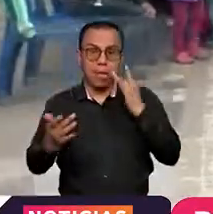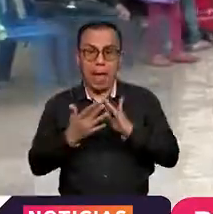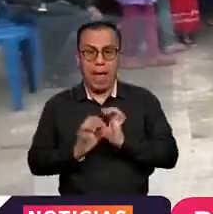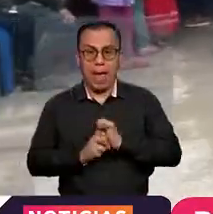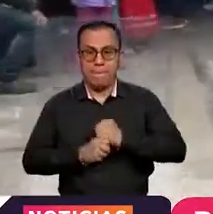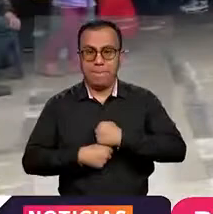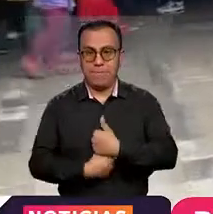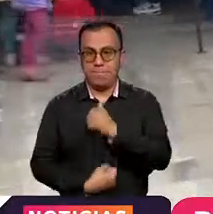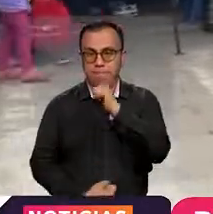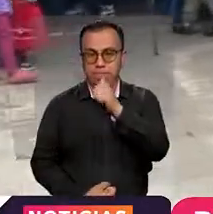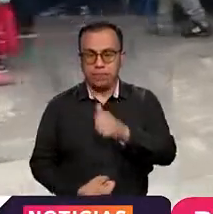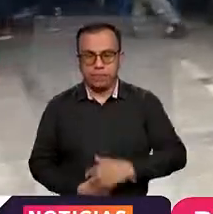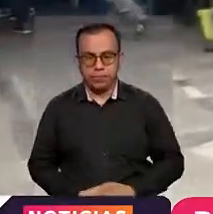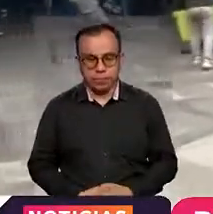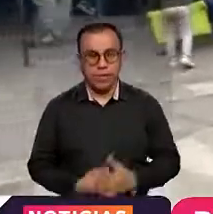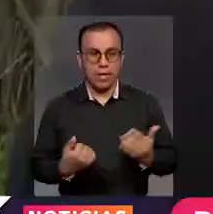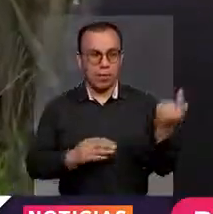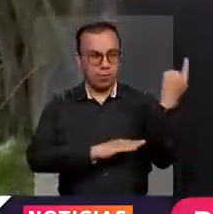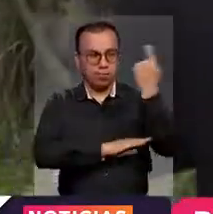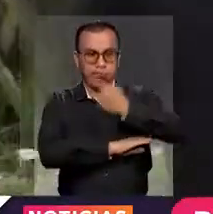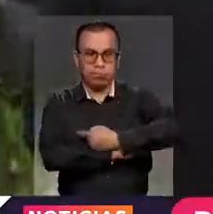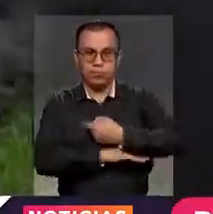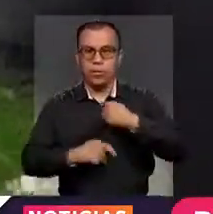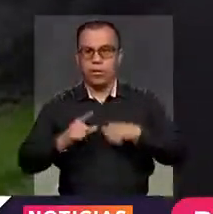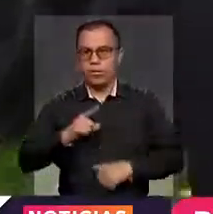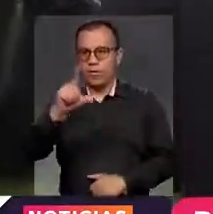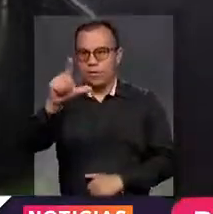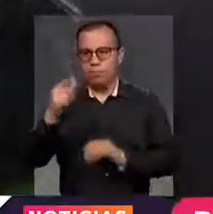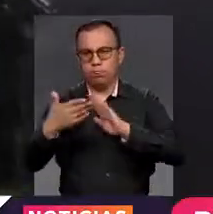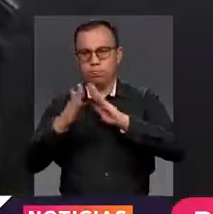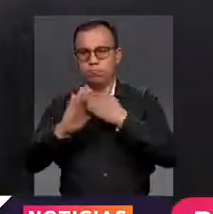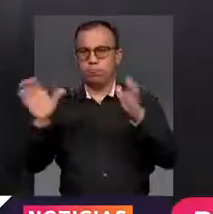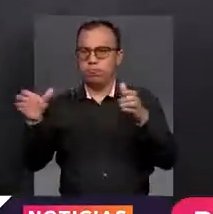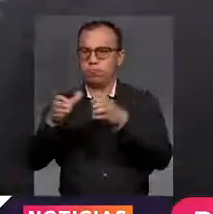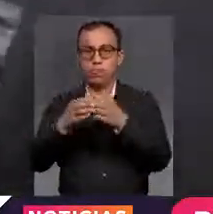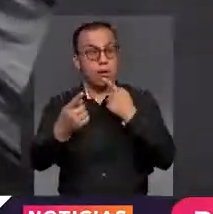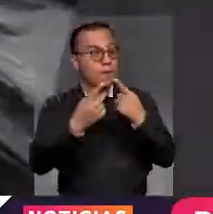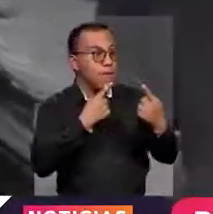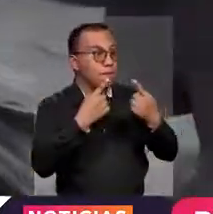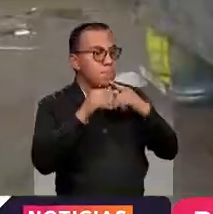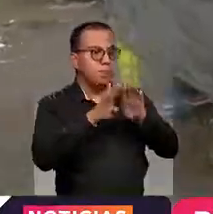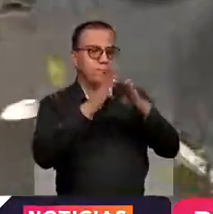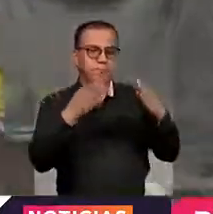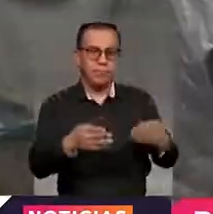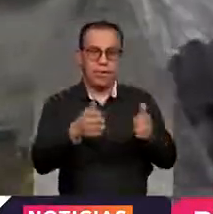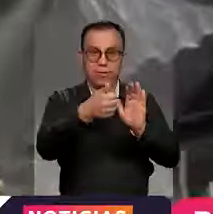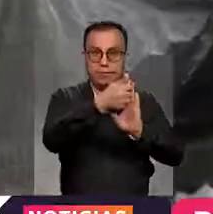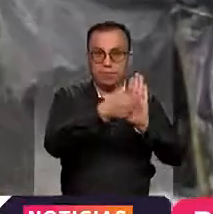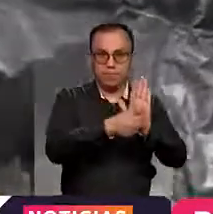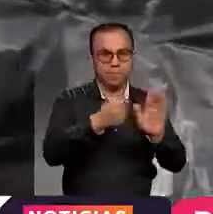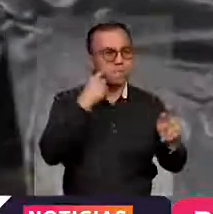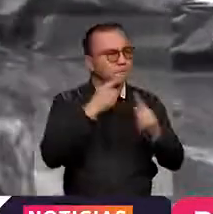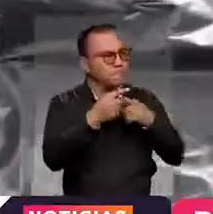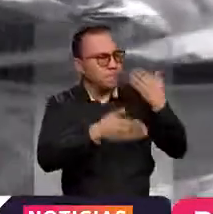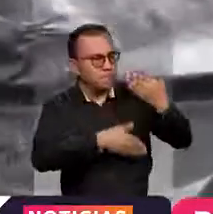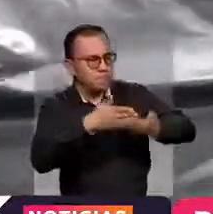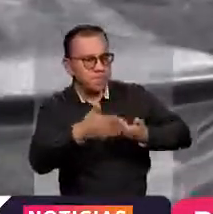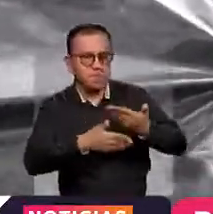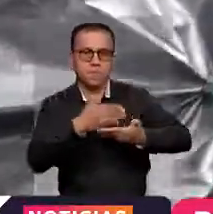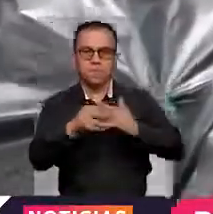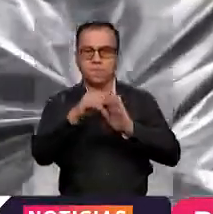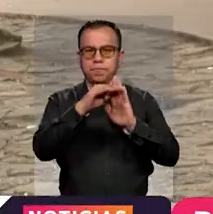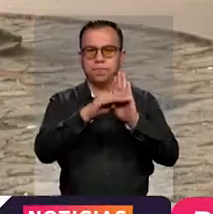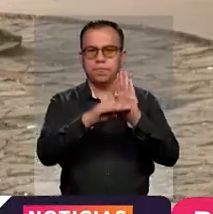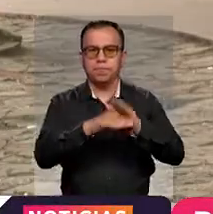Se espera que en el transcurso del día los líderes de las comunidades indígenas tengan una mesa de diálogo con la personería para verificar los lineamientos de la misma.